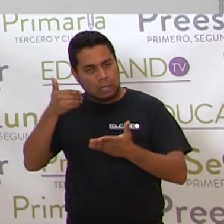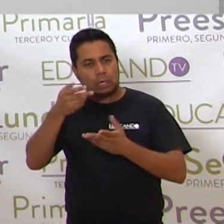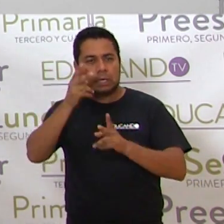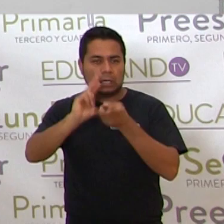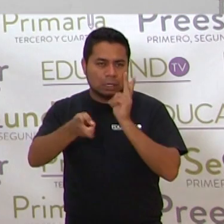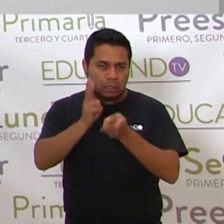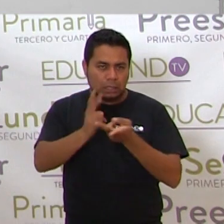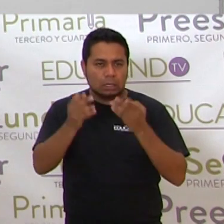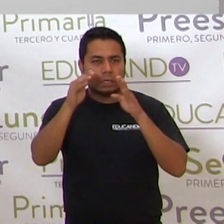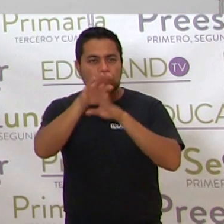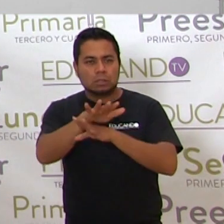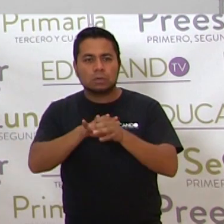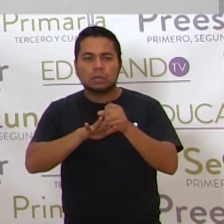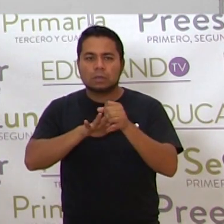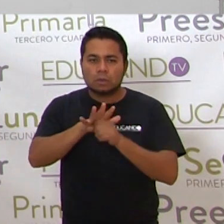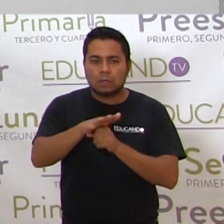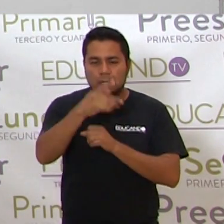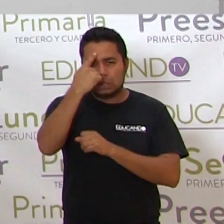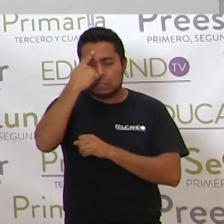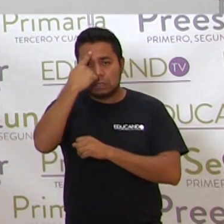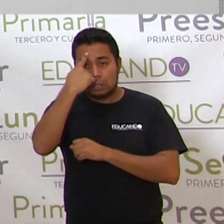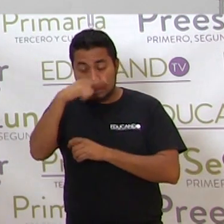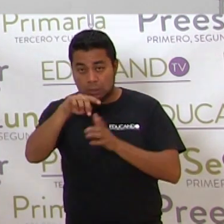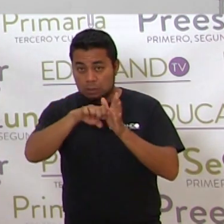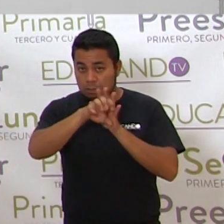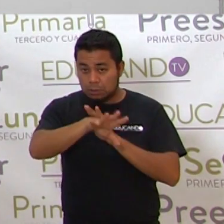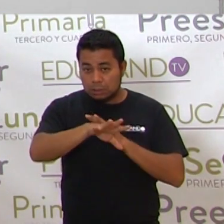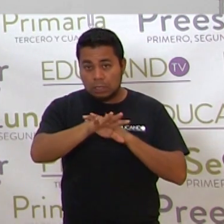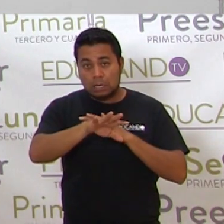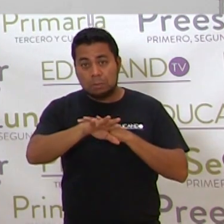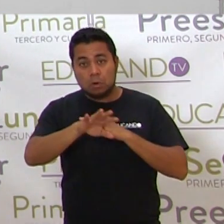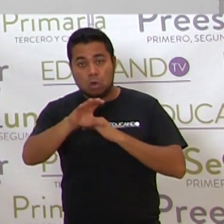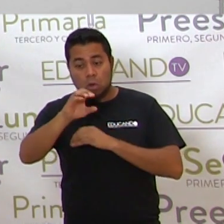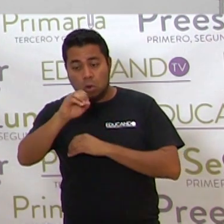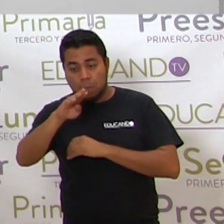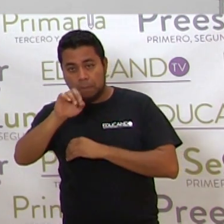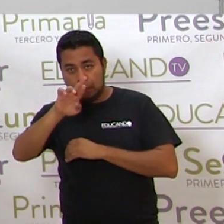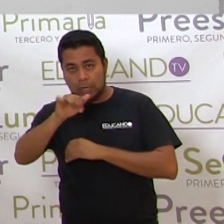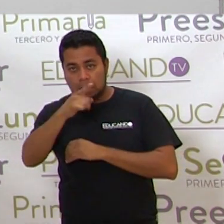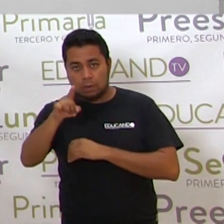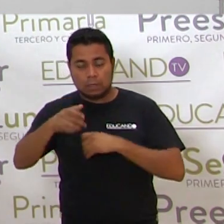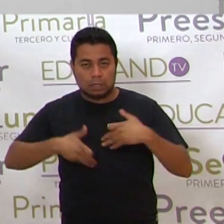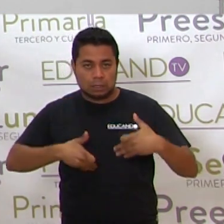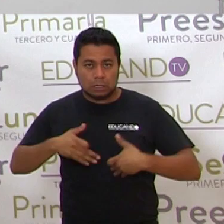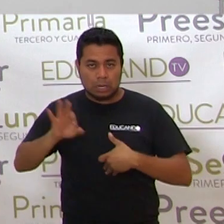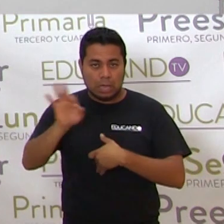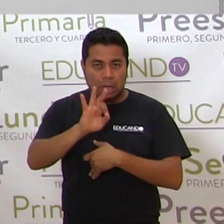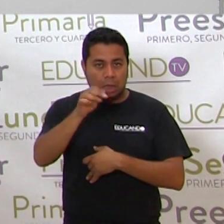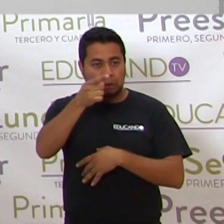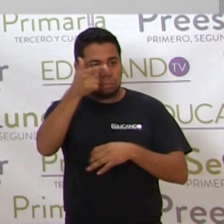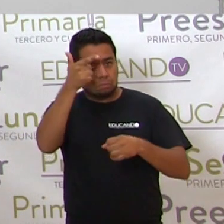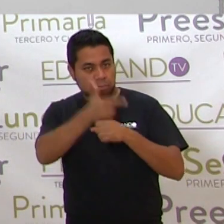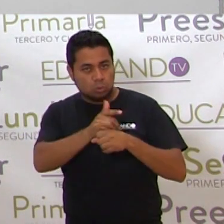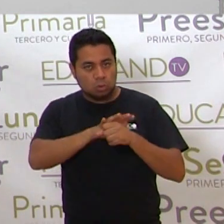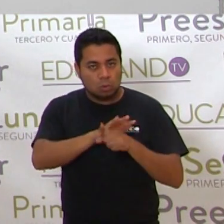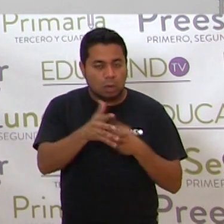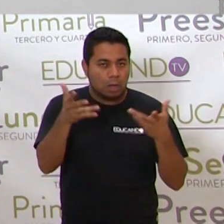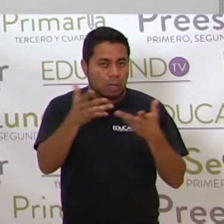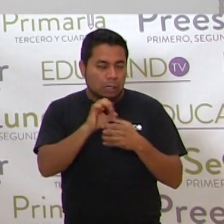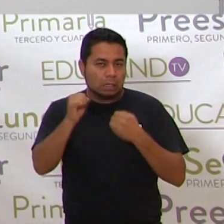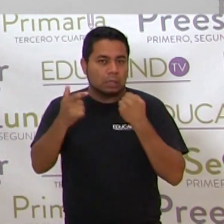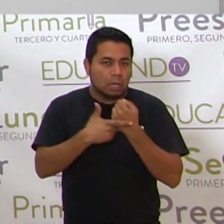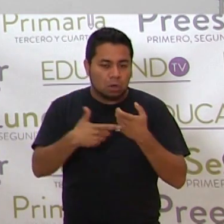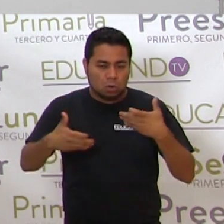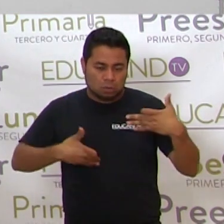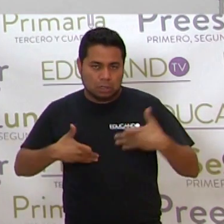lo referente a lo que son las obras de teatro. A lo mejor tú pudiste haber realizado algunas